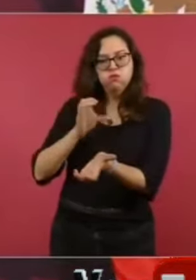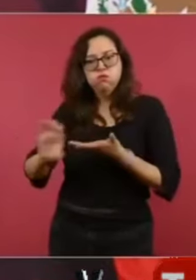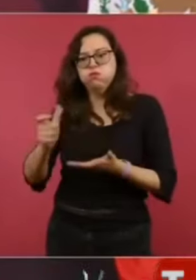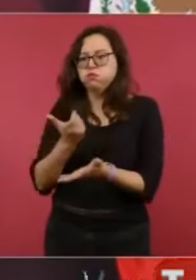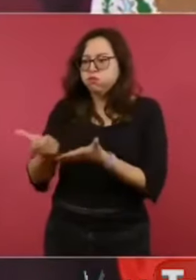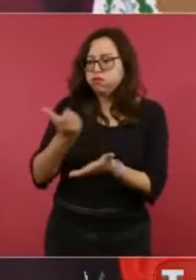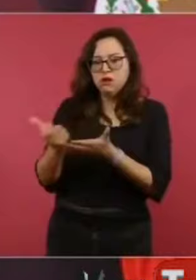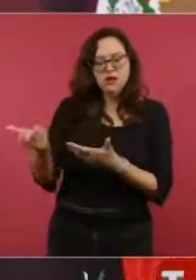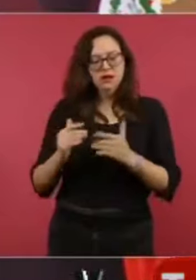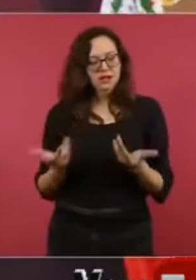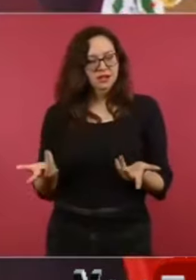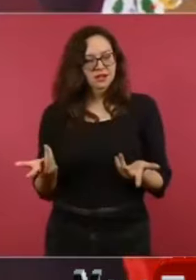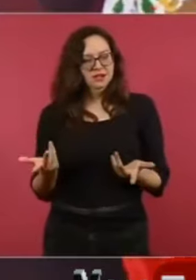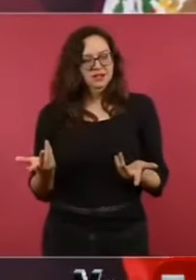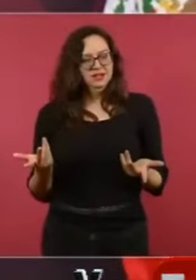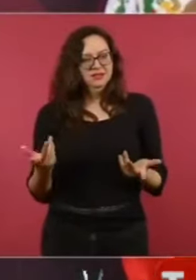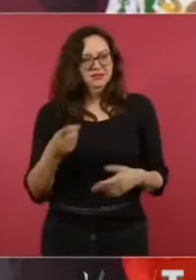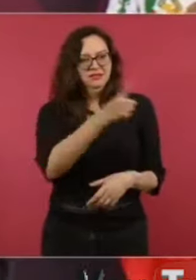Entonces es